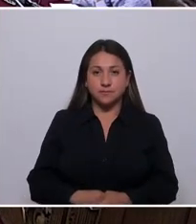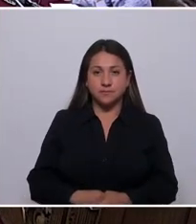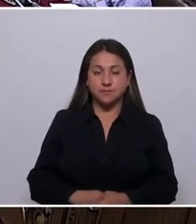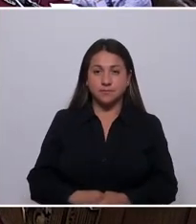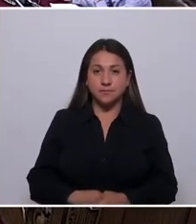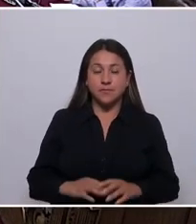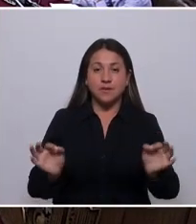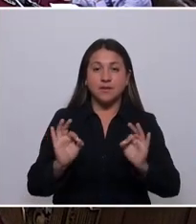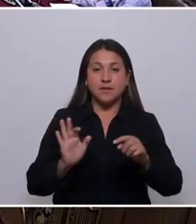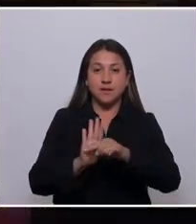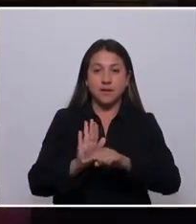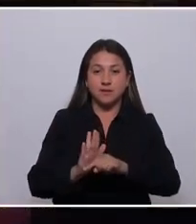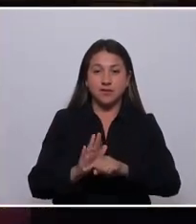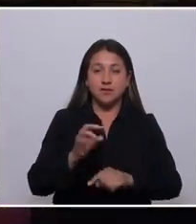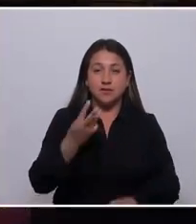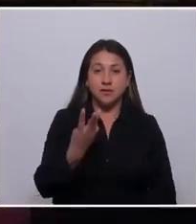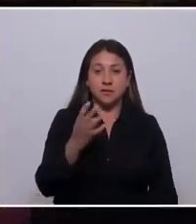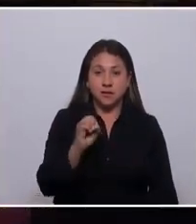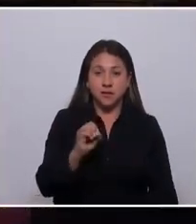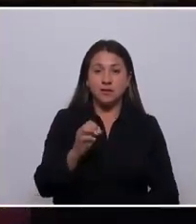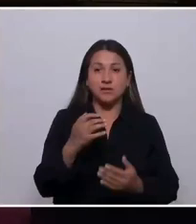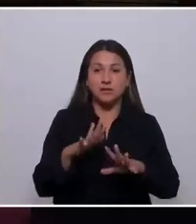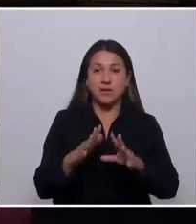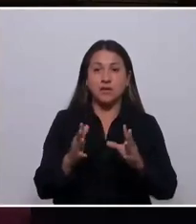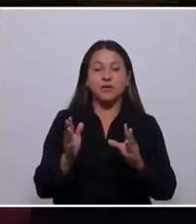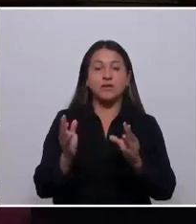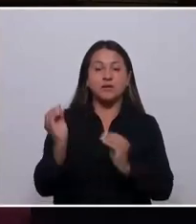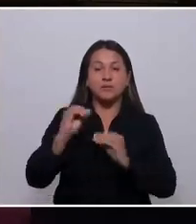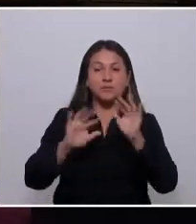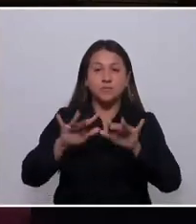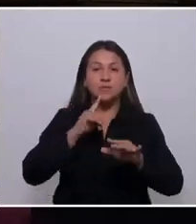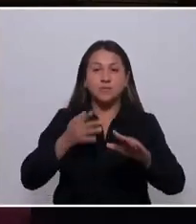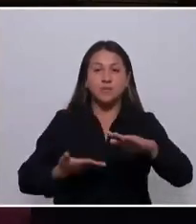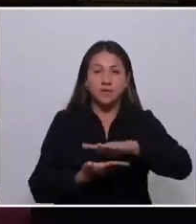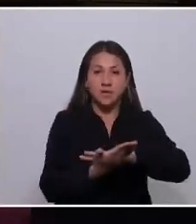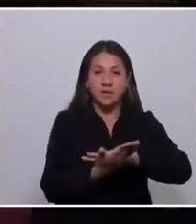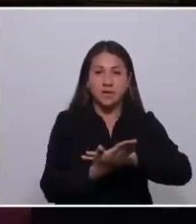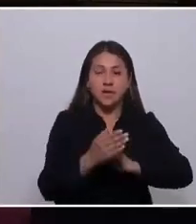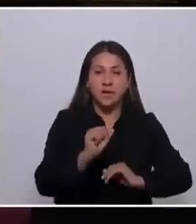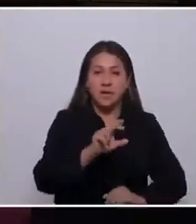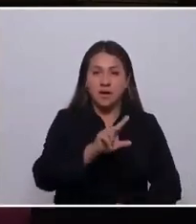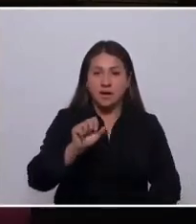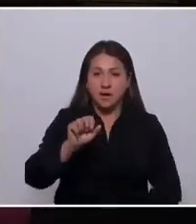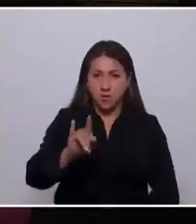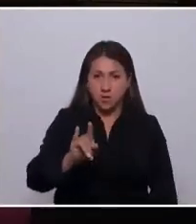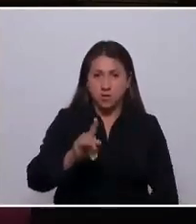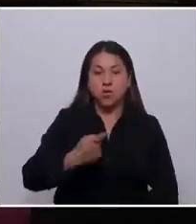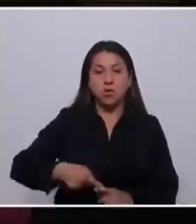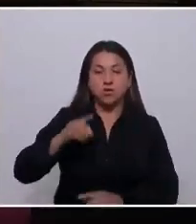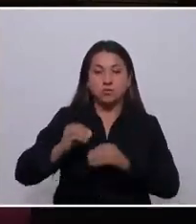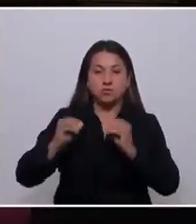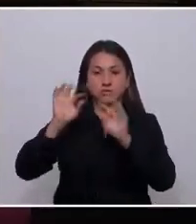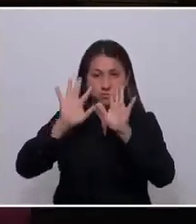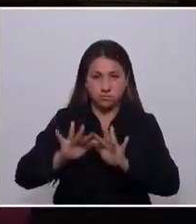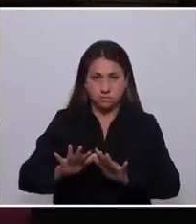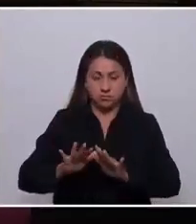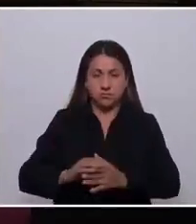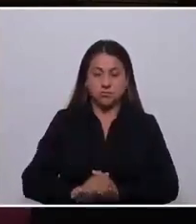La indicación número 30 ha sido formulada también por el convencional Arrau y otros autores y